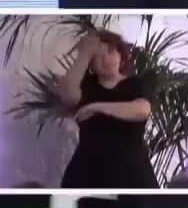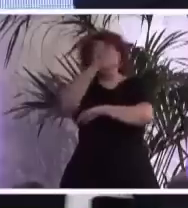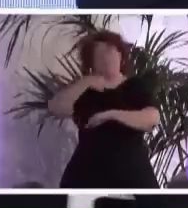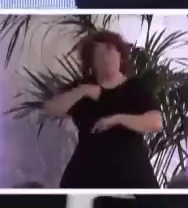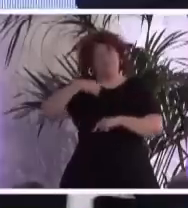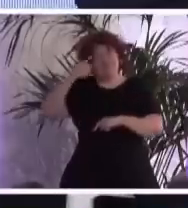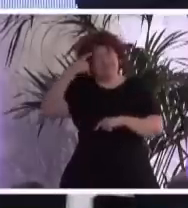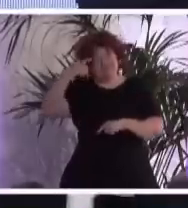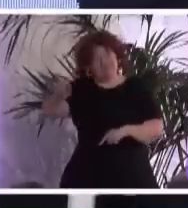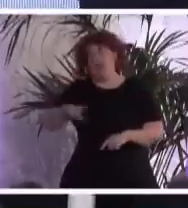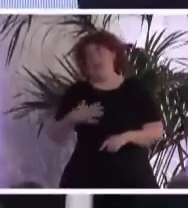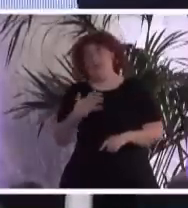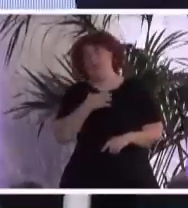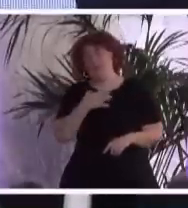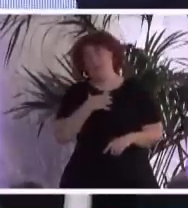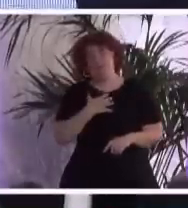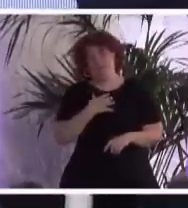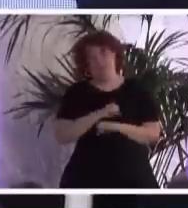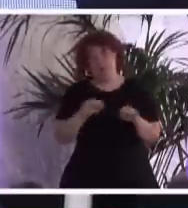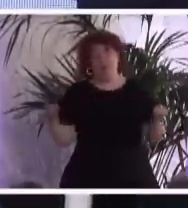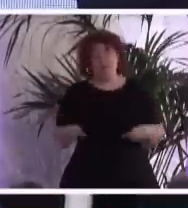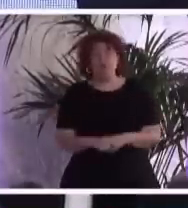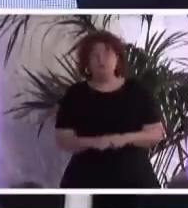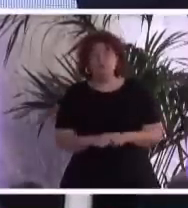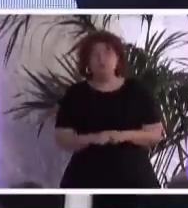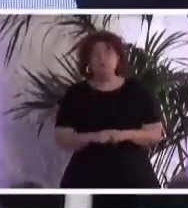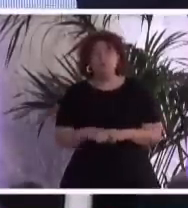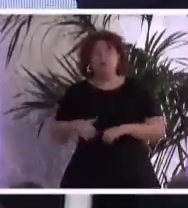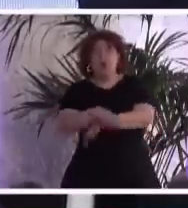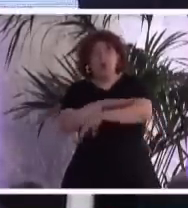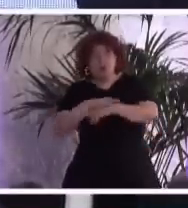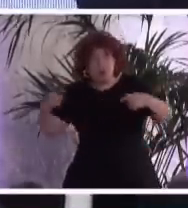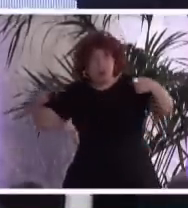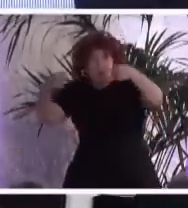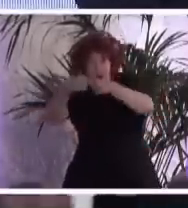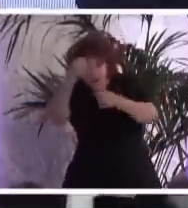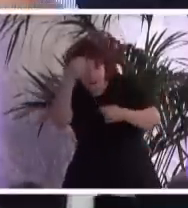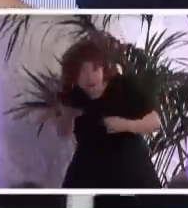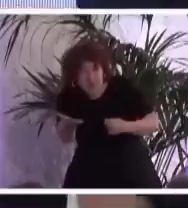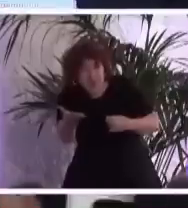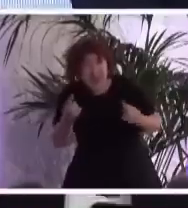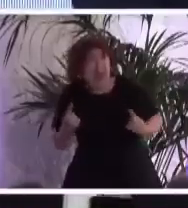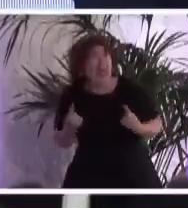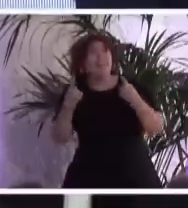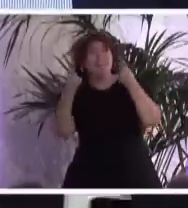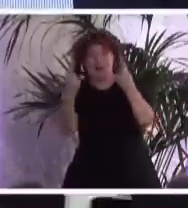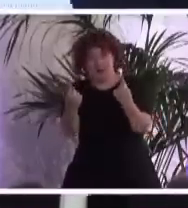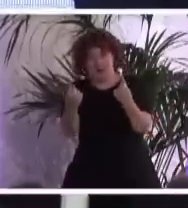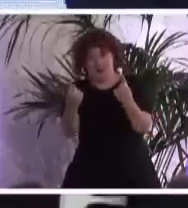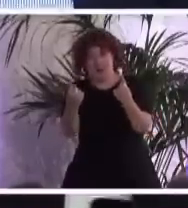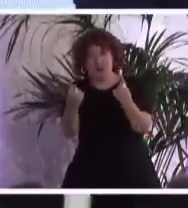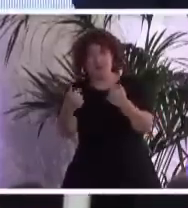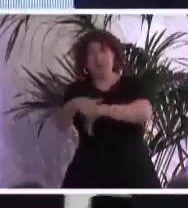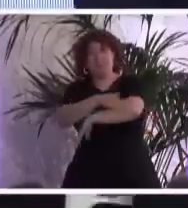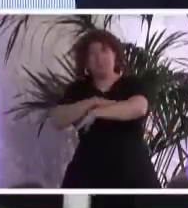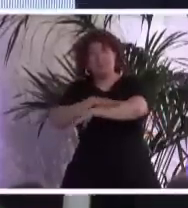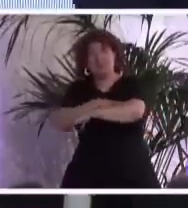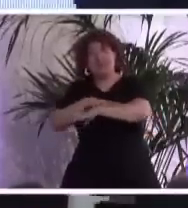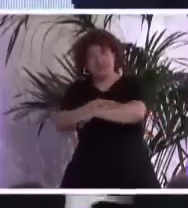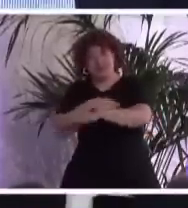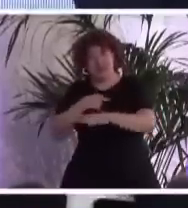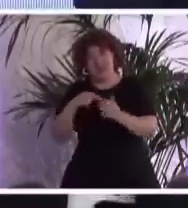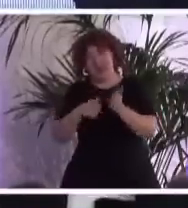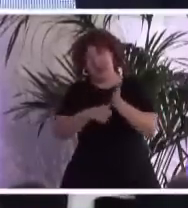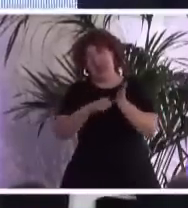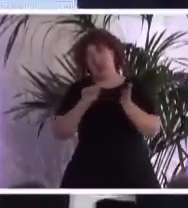no hubiera sido posible Un gobierno de coalición en España por primera vez con ministros con carnet del